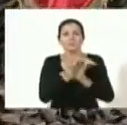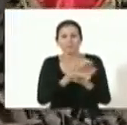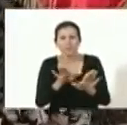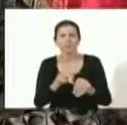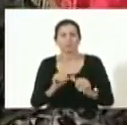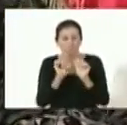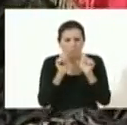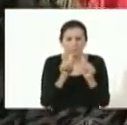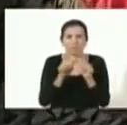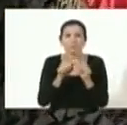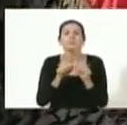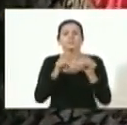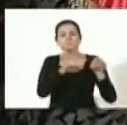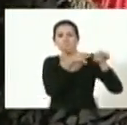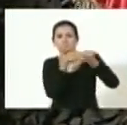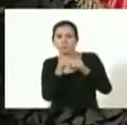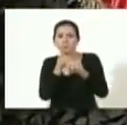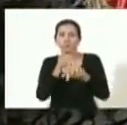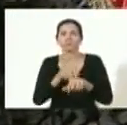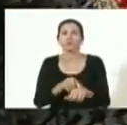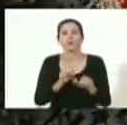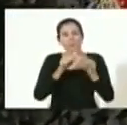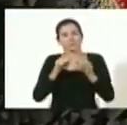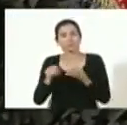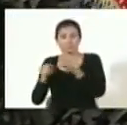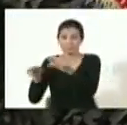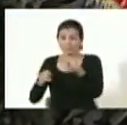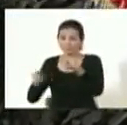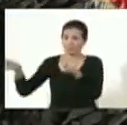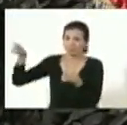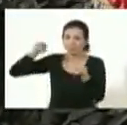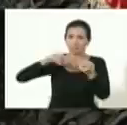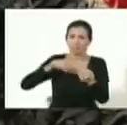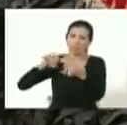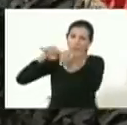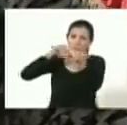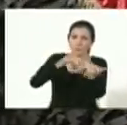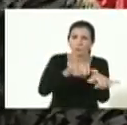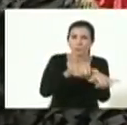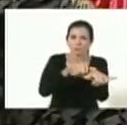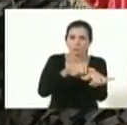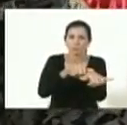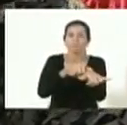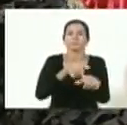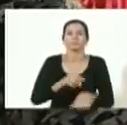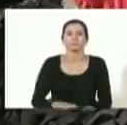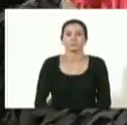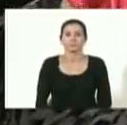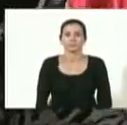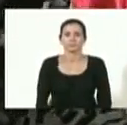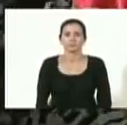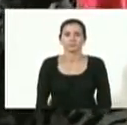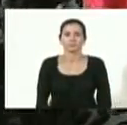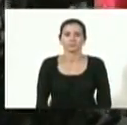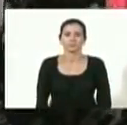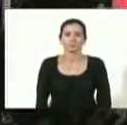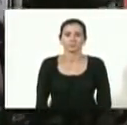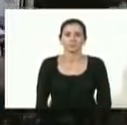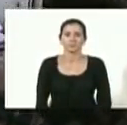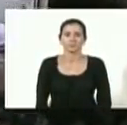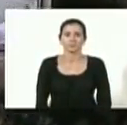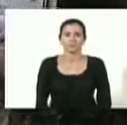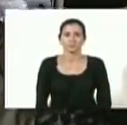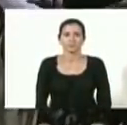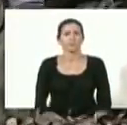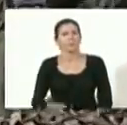PUC recibido, iniciando seguimiento activo del aeronave hostil, fuego a su comando. Fuego, la